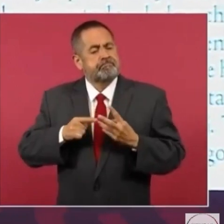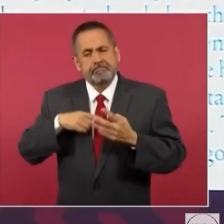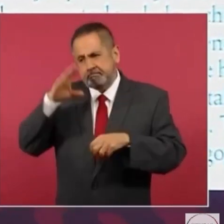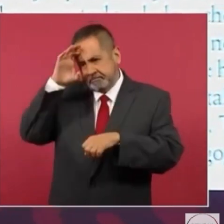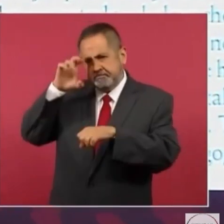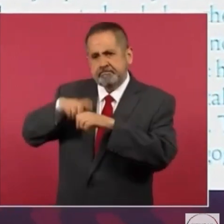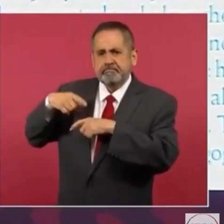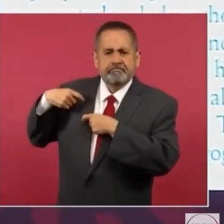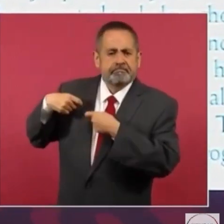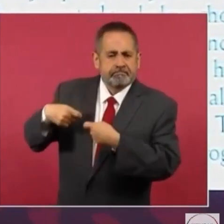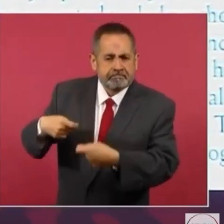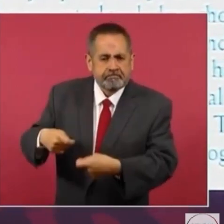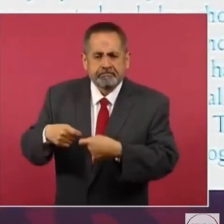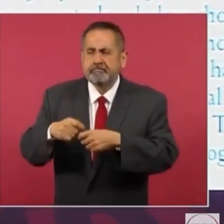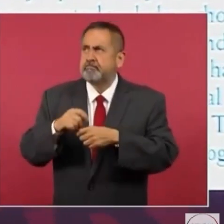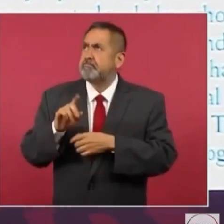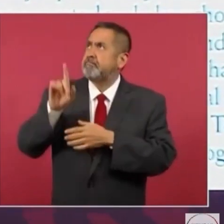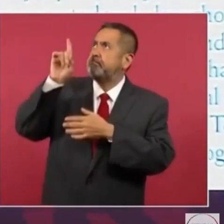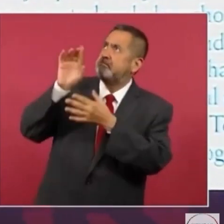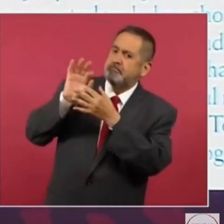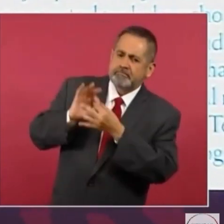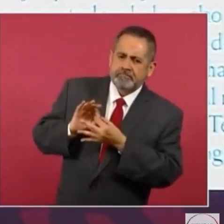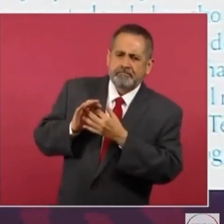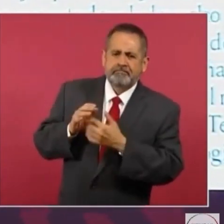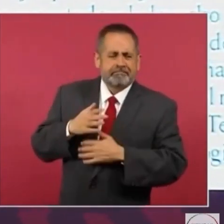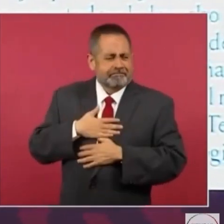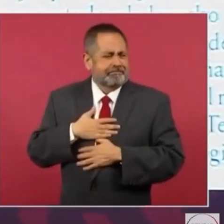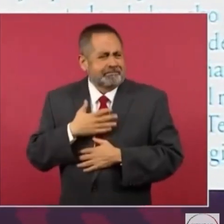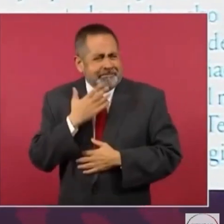culturales, morales, espirituales, que vienen